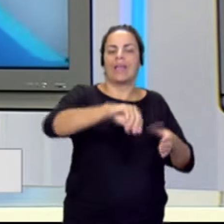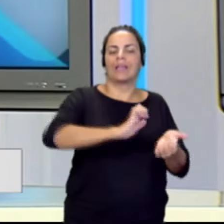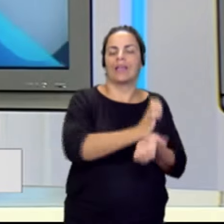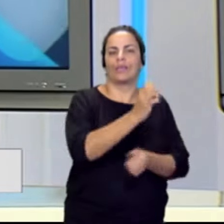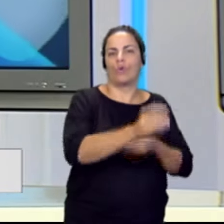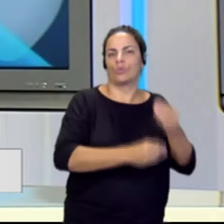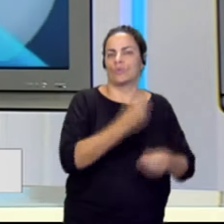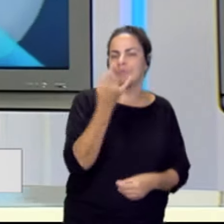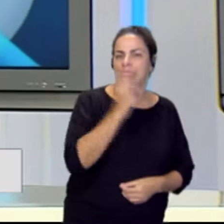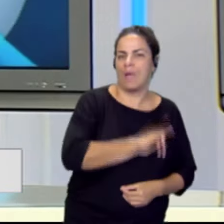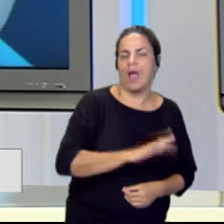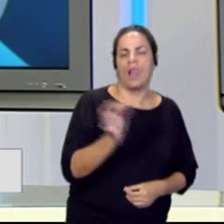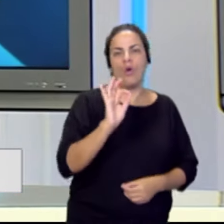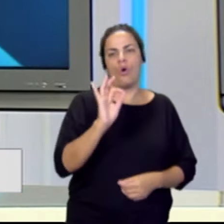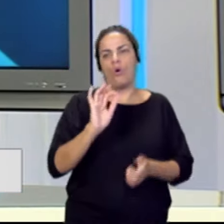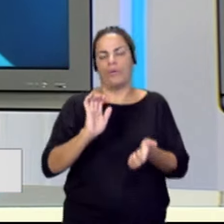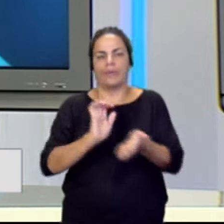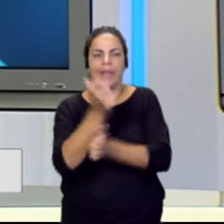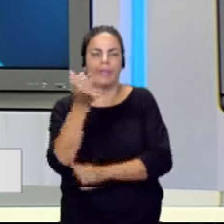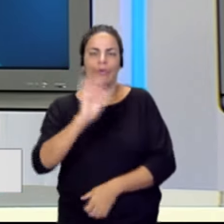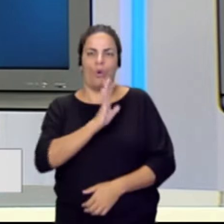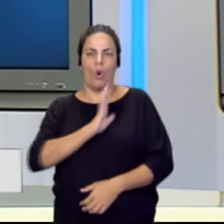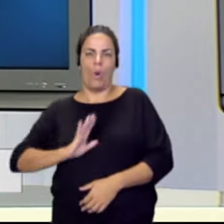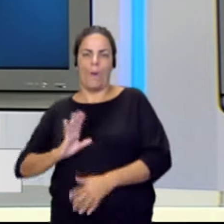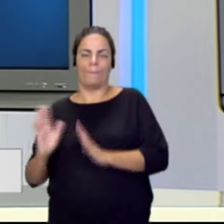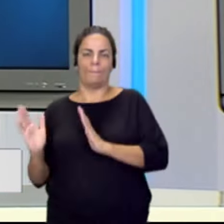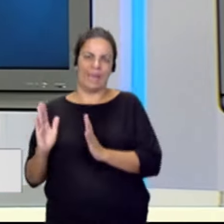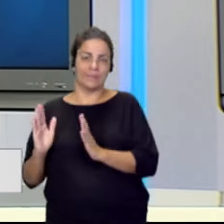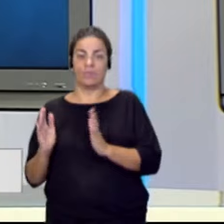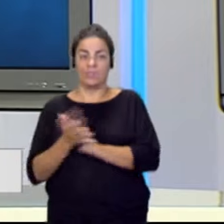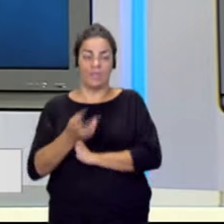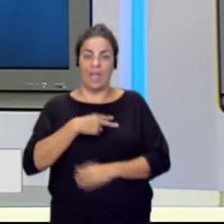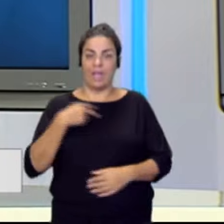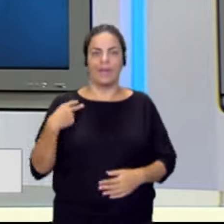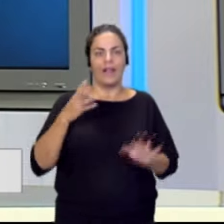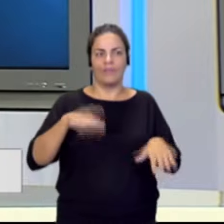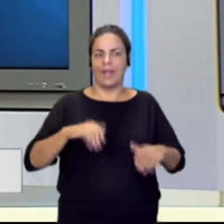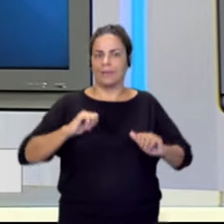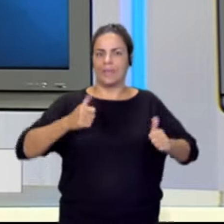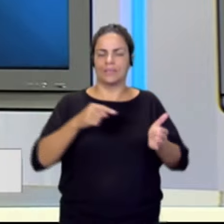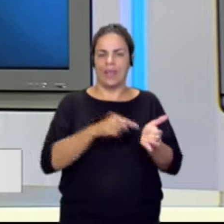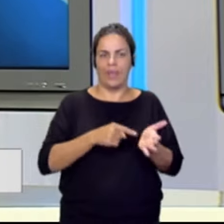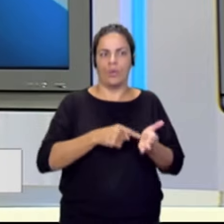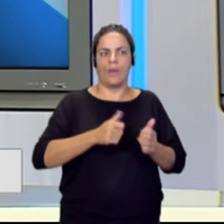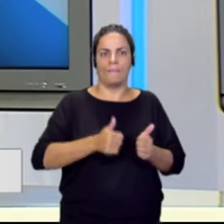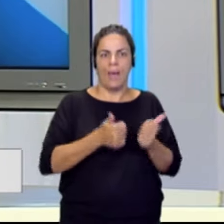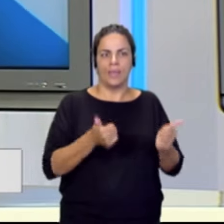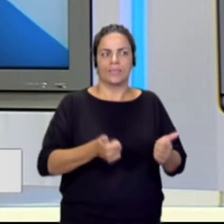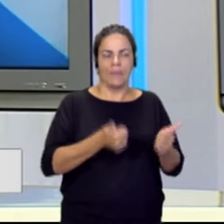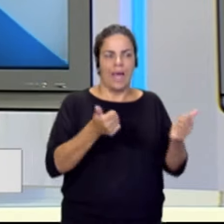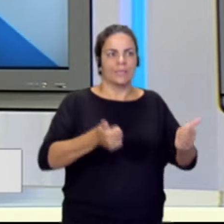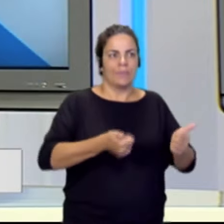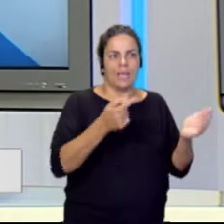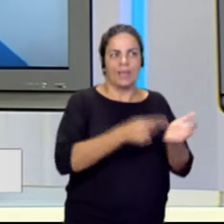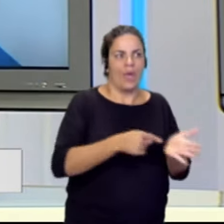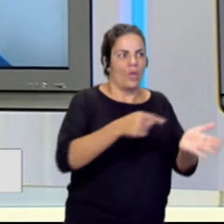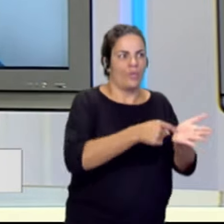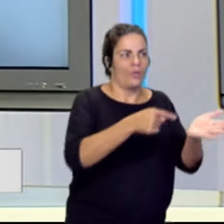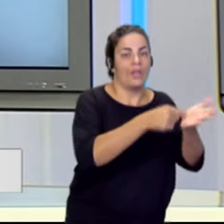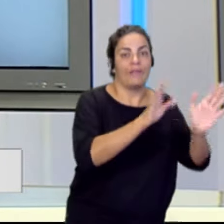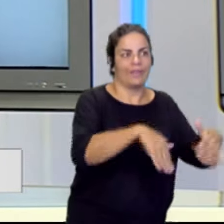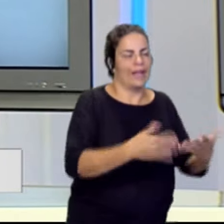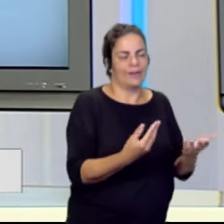crédito, de los préstamos, créditos en general que hacen que se vayan metiendo en una espiral de deuda de la que seguramente no vayan a poder salir. Raro es